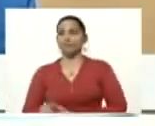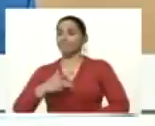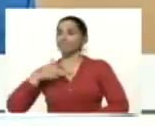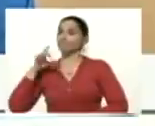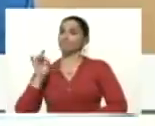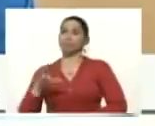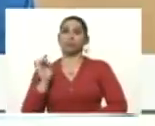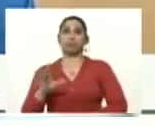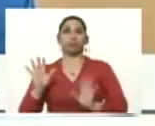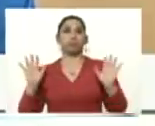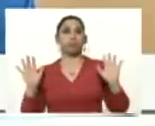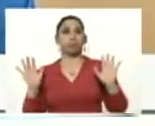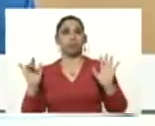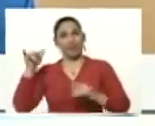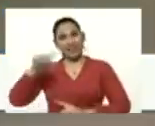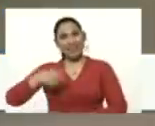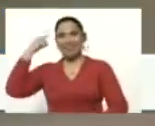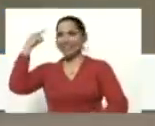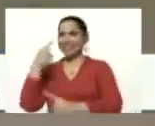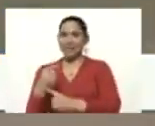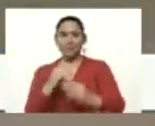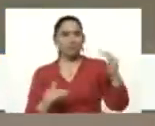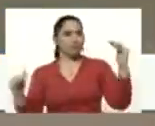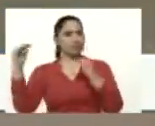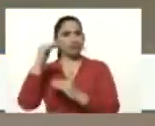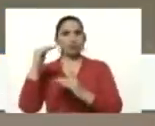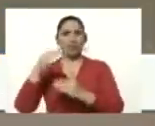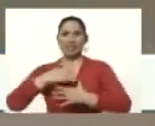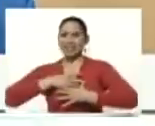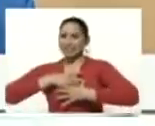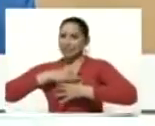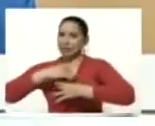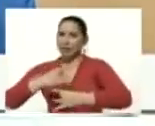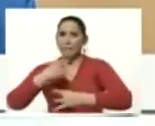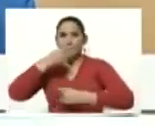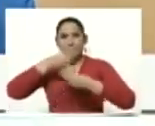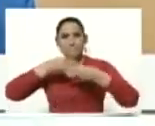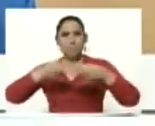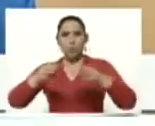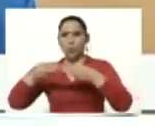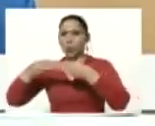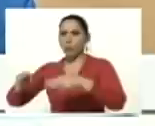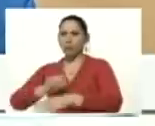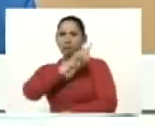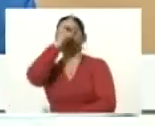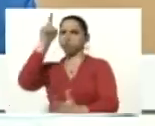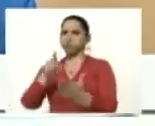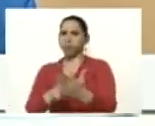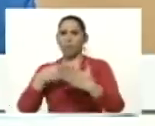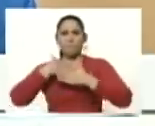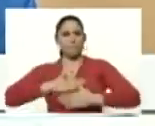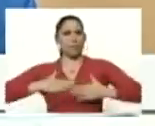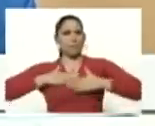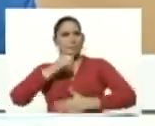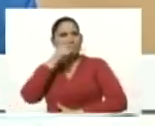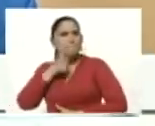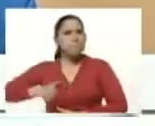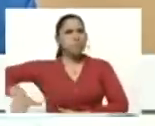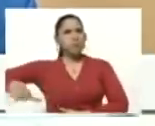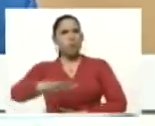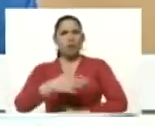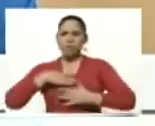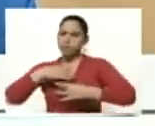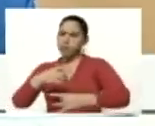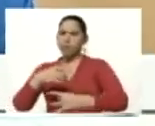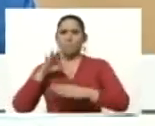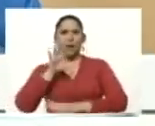dolorosa. Y aquí lo que debe prevalecer es el interés público, el interés general, el bienestar del pueblo, el interés